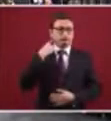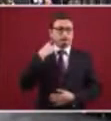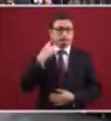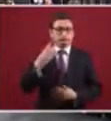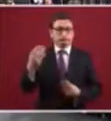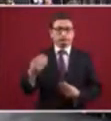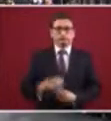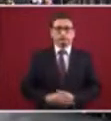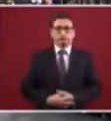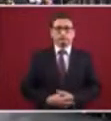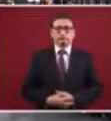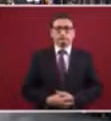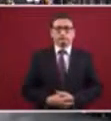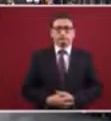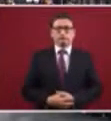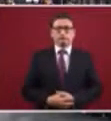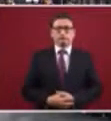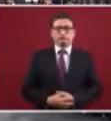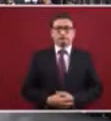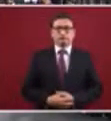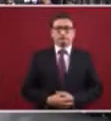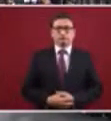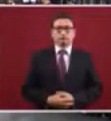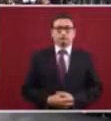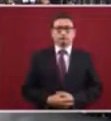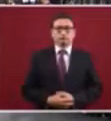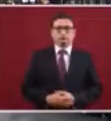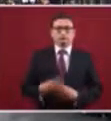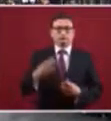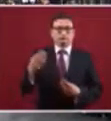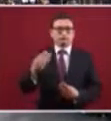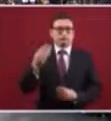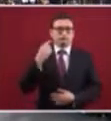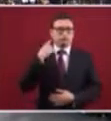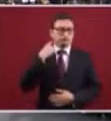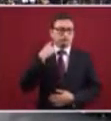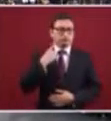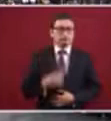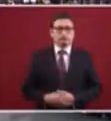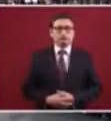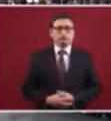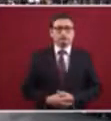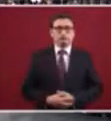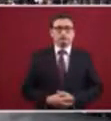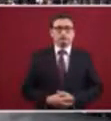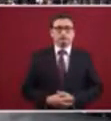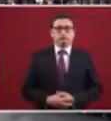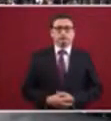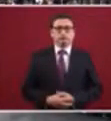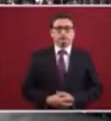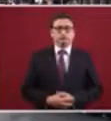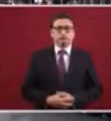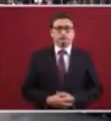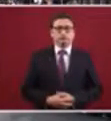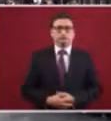vista. La creación del Instituto Nacional de Acceso a la Información, la creación de la